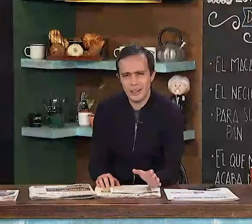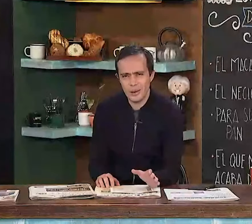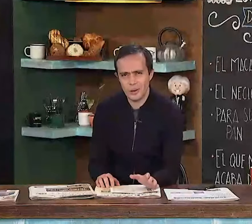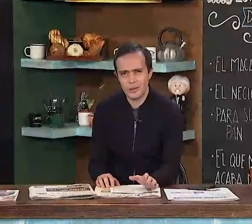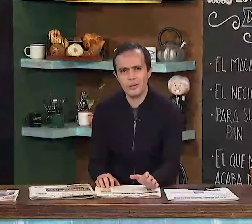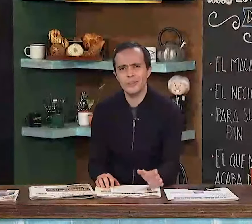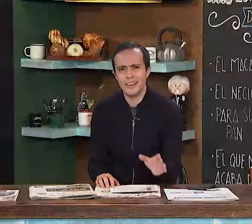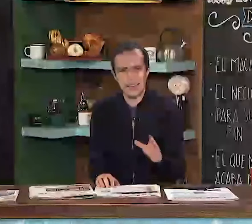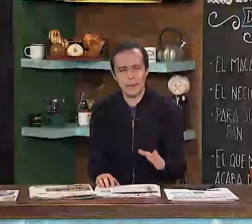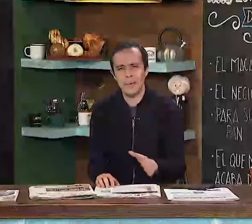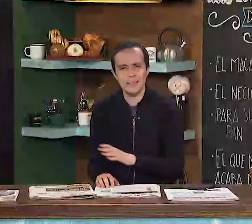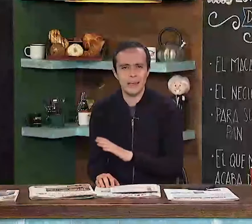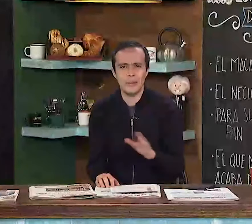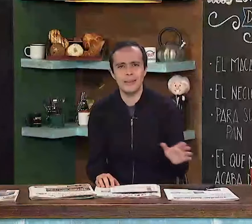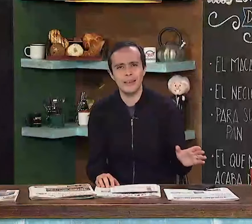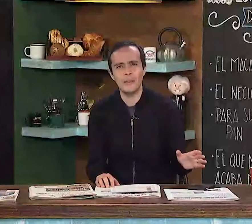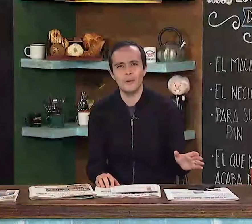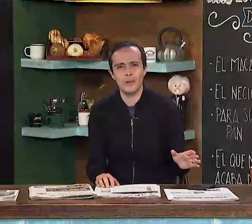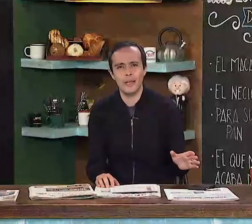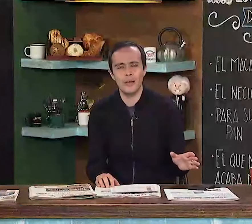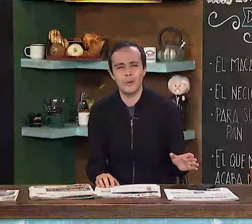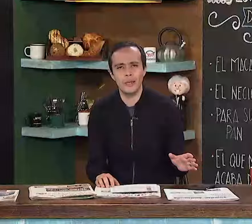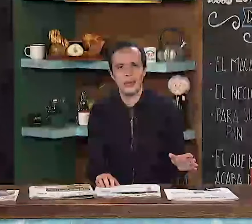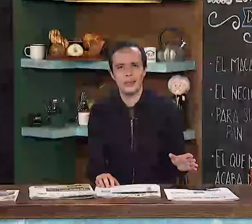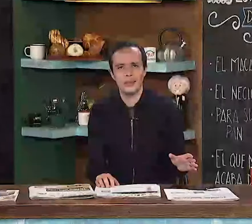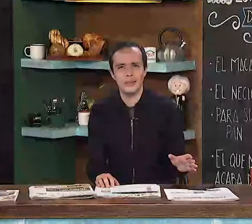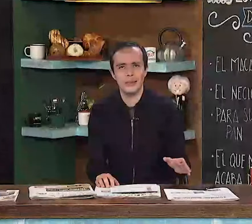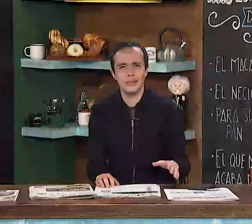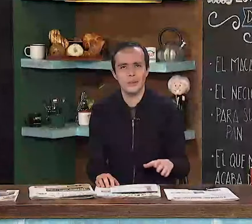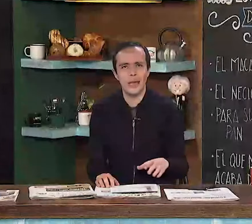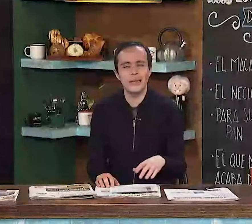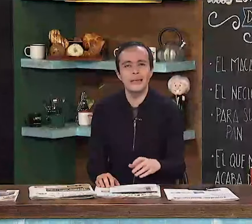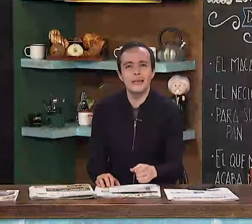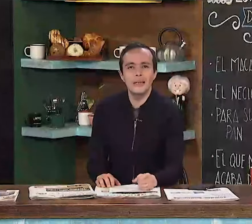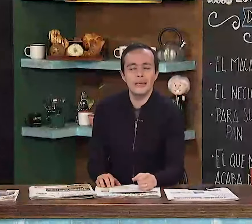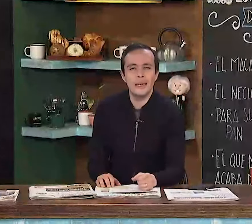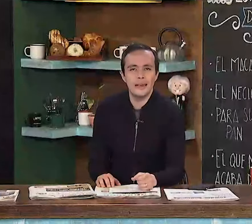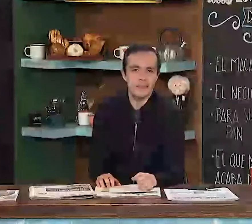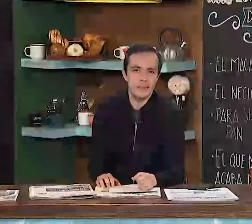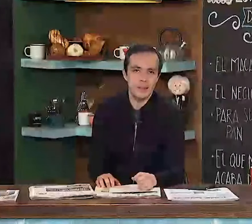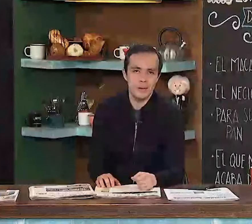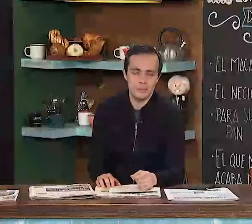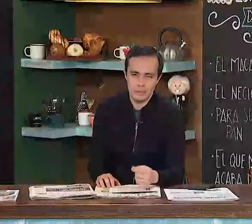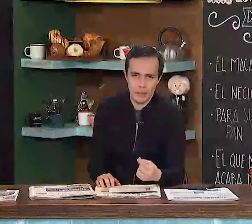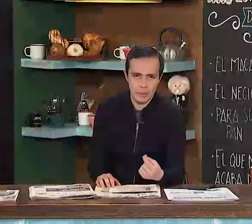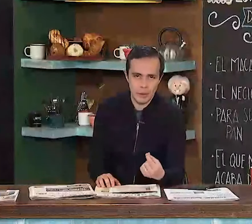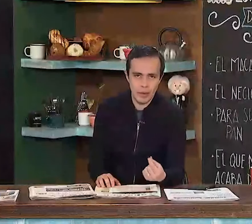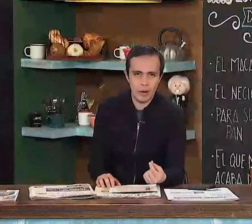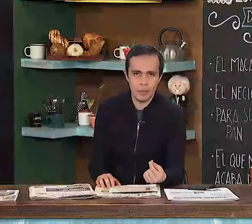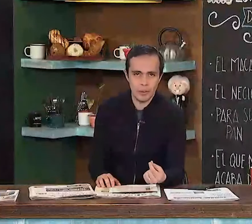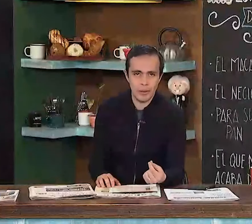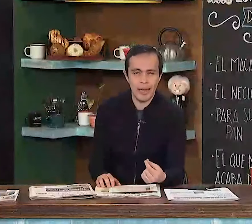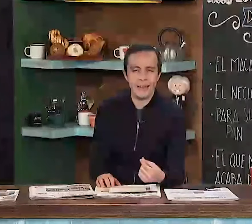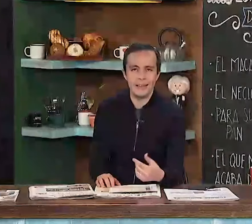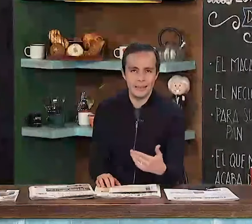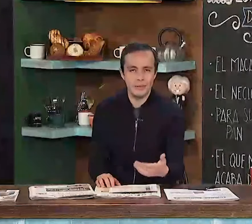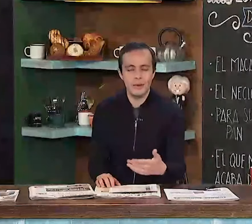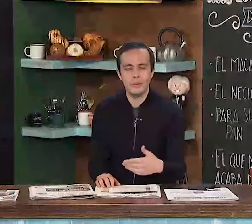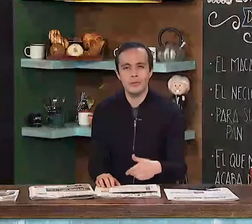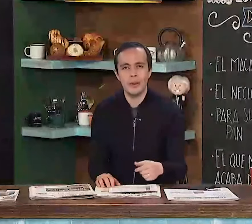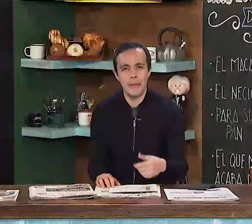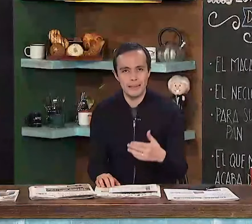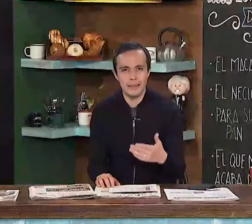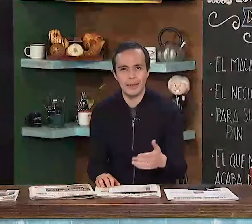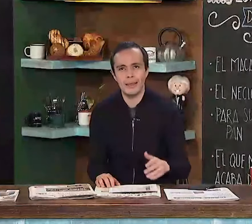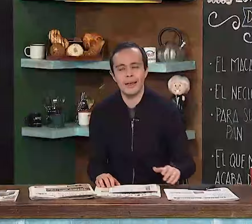que ha sido condenada básicamente ya por toda la comunidad internacional. Y en ese sentido, primero López Obrador agradece